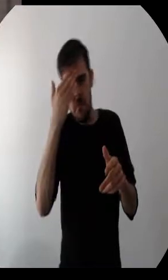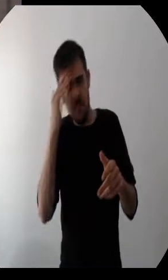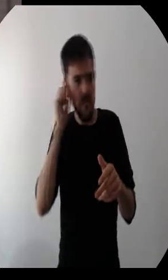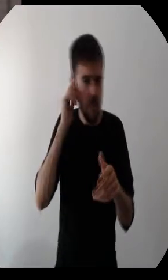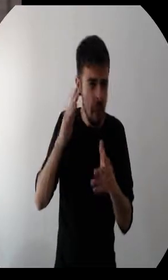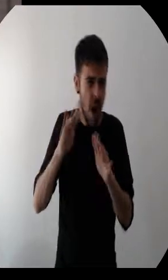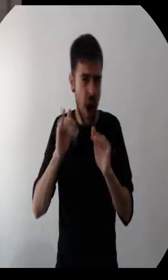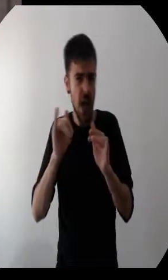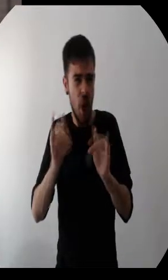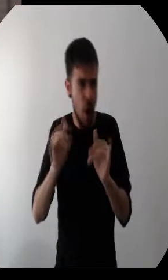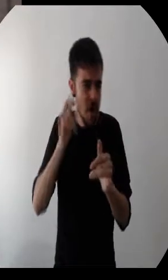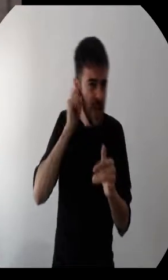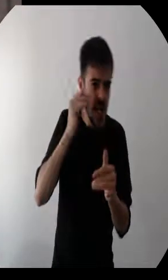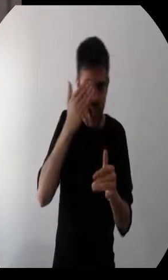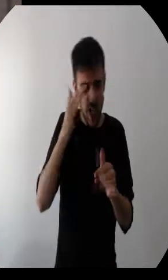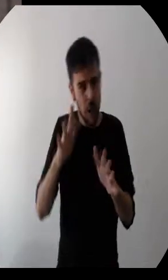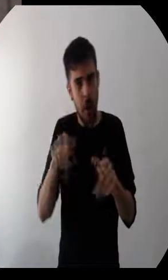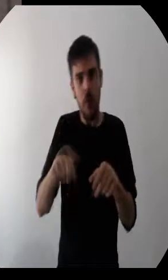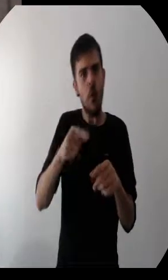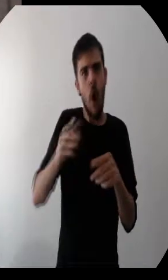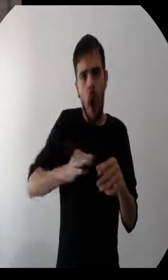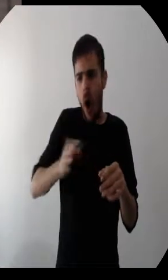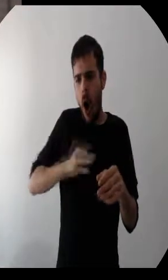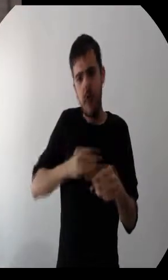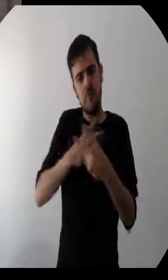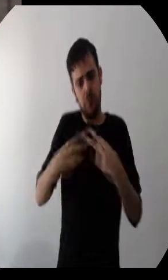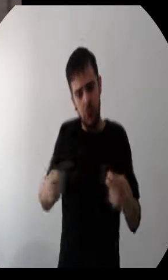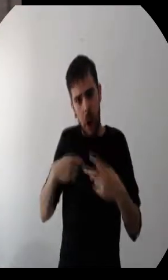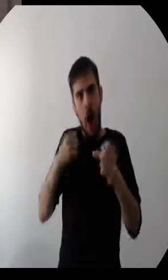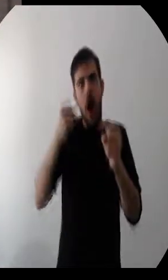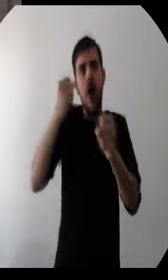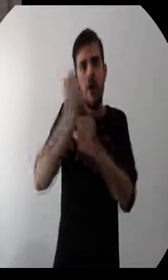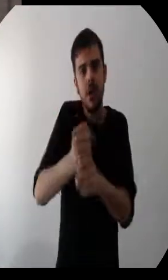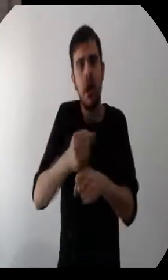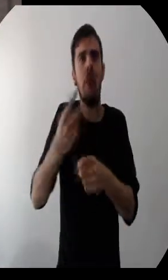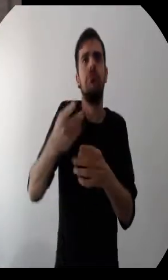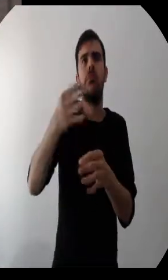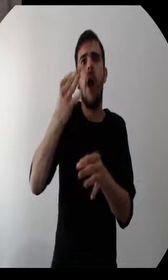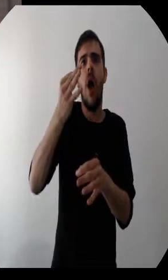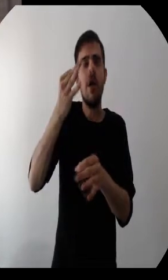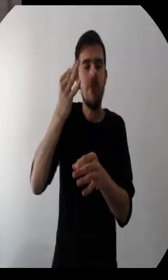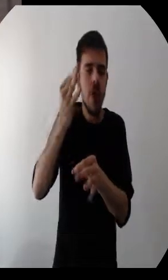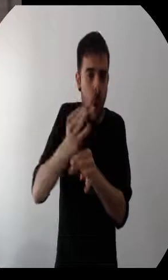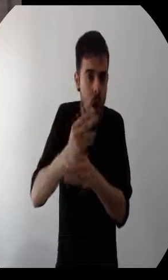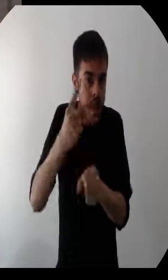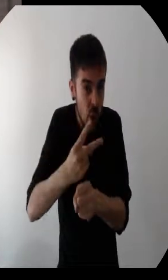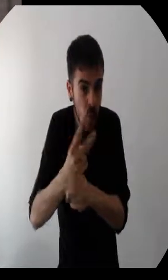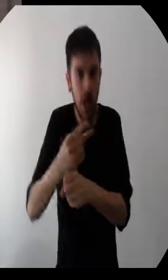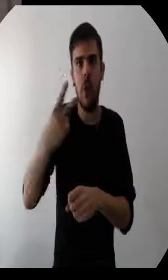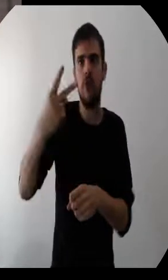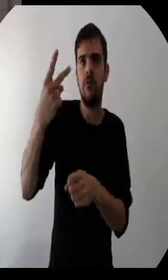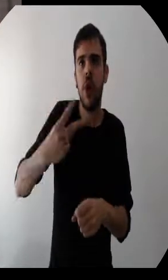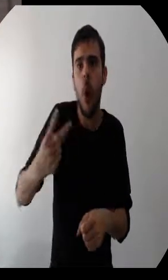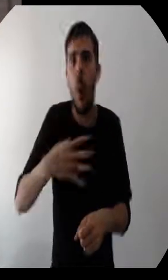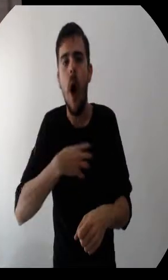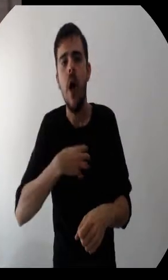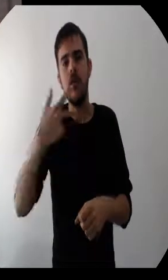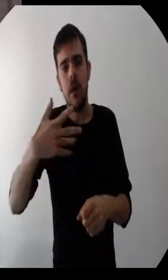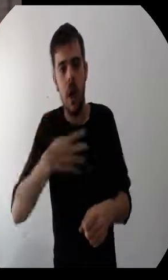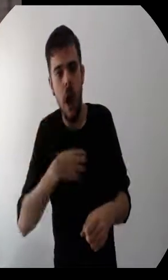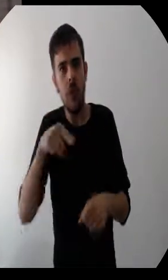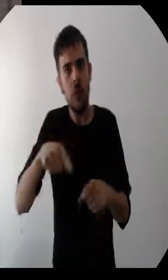años de escuela desde el preescolar hasta tercero o segundo o tercer año de secundaria, la mitad de ellos tenga problemas